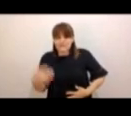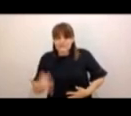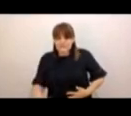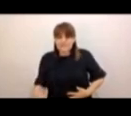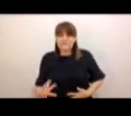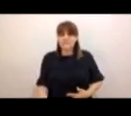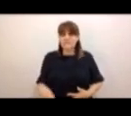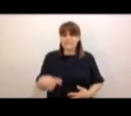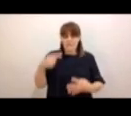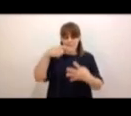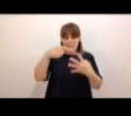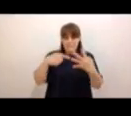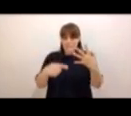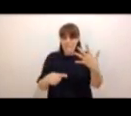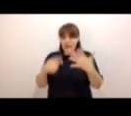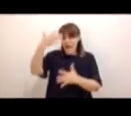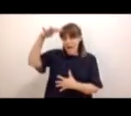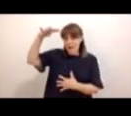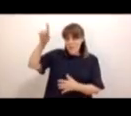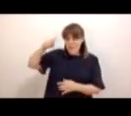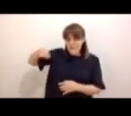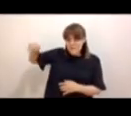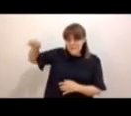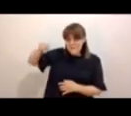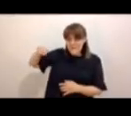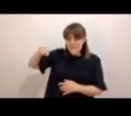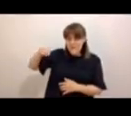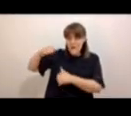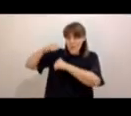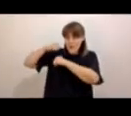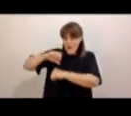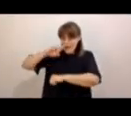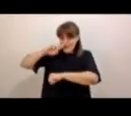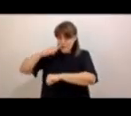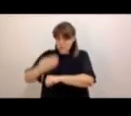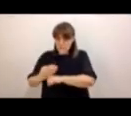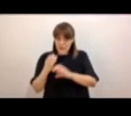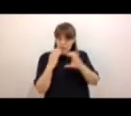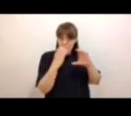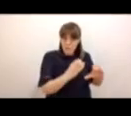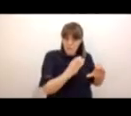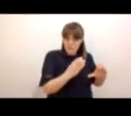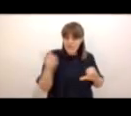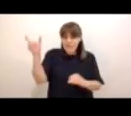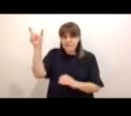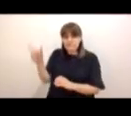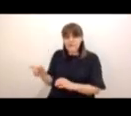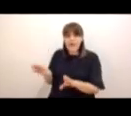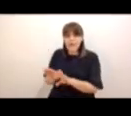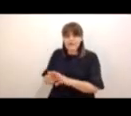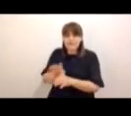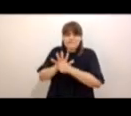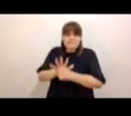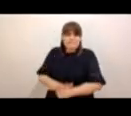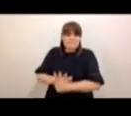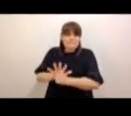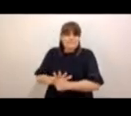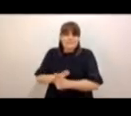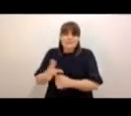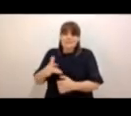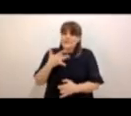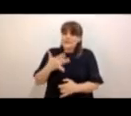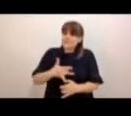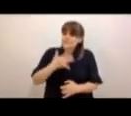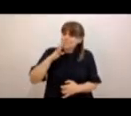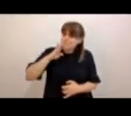decir tenemos una serie de adultos a cargo de la crianza y del cuidado que están sobresaturados y llenos de malestares si ponen la